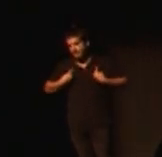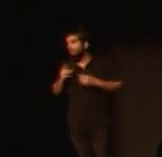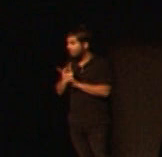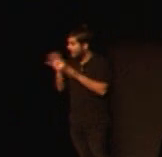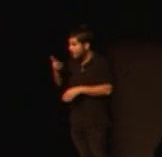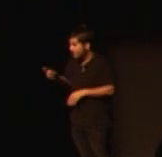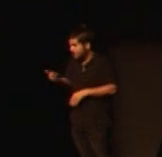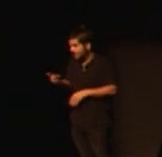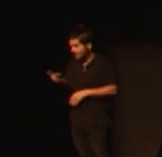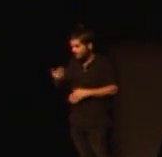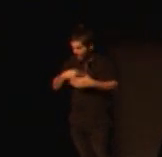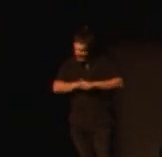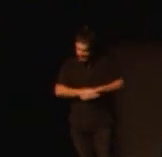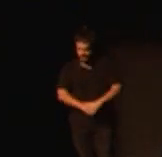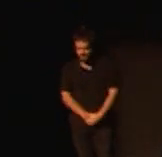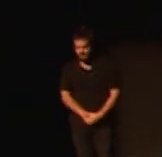guardamos. Gracias.